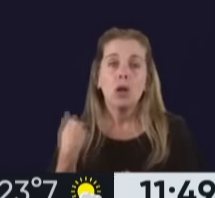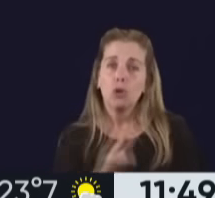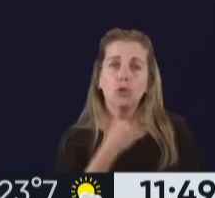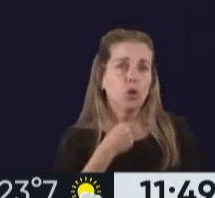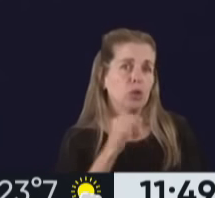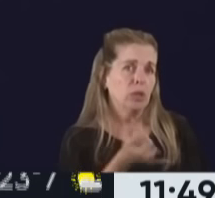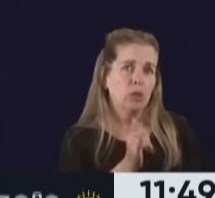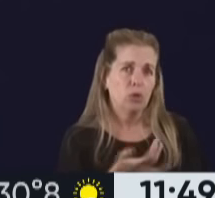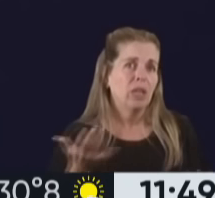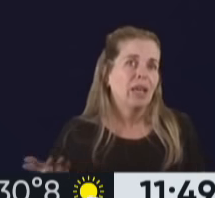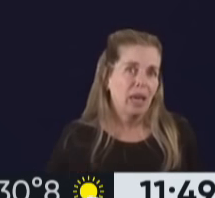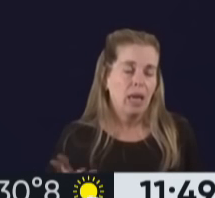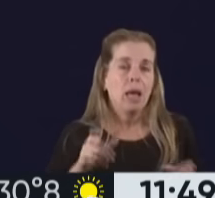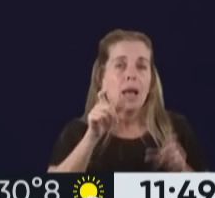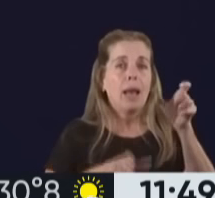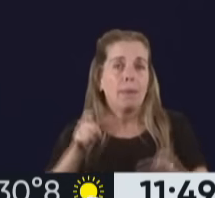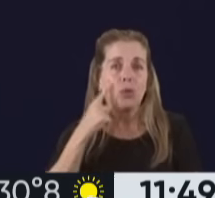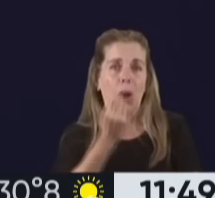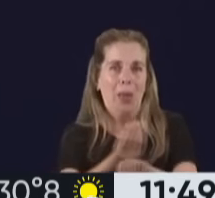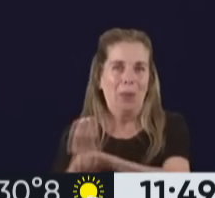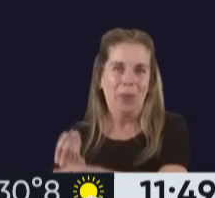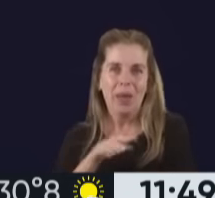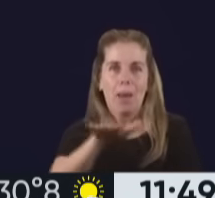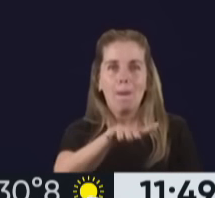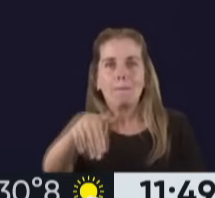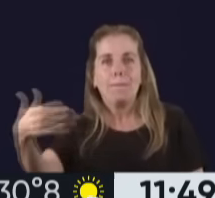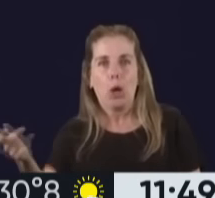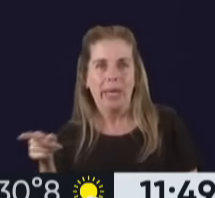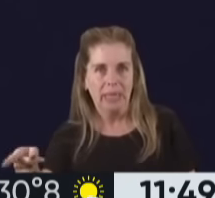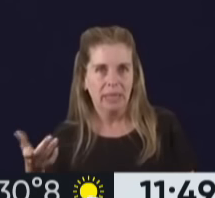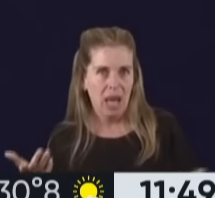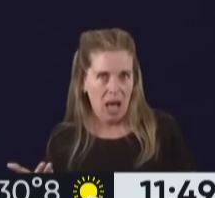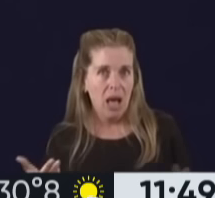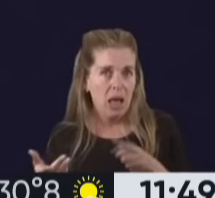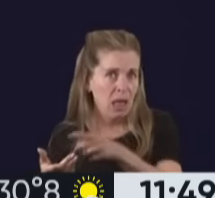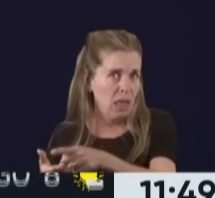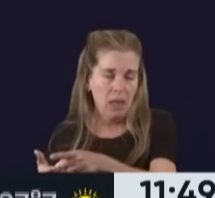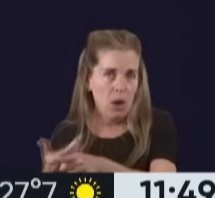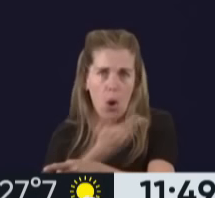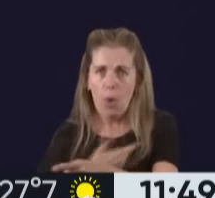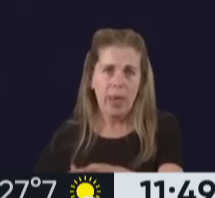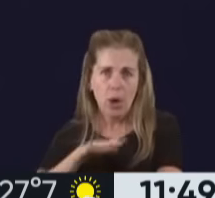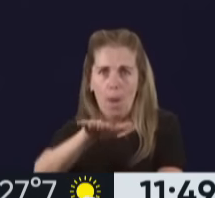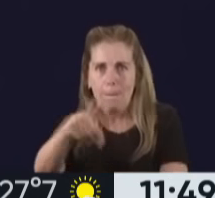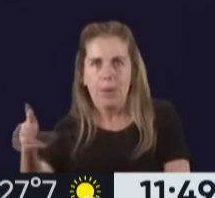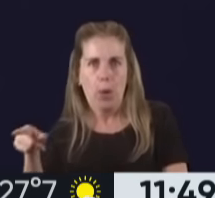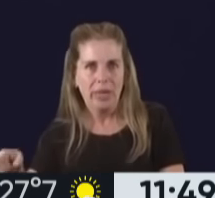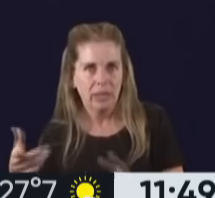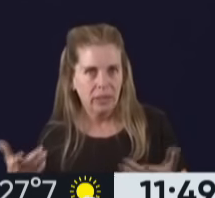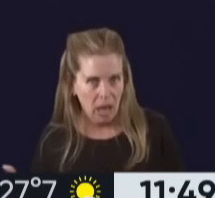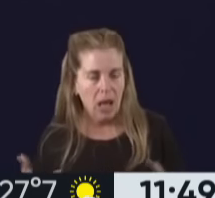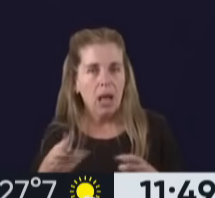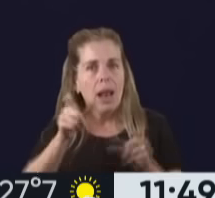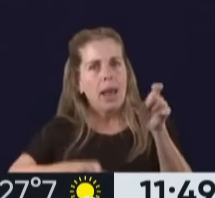efectivamente los bonaerenses tengan participación de su gobierno provincial en el afronte